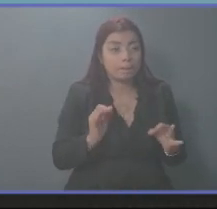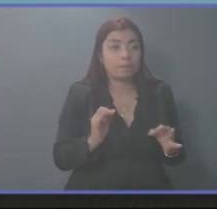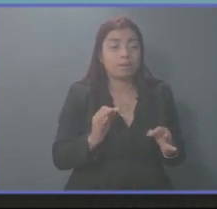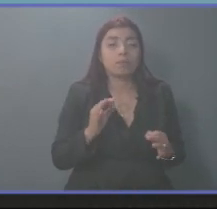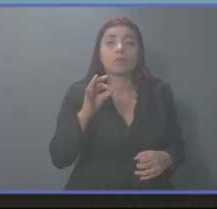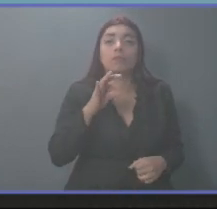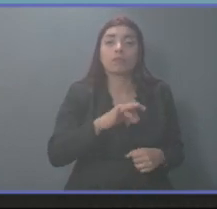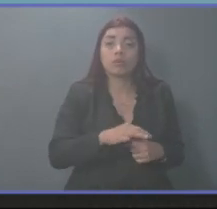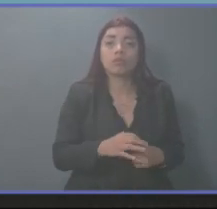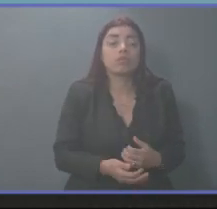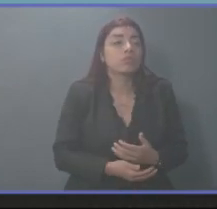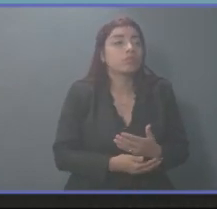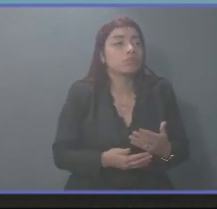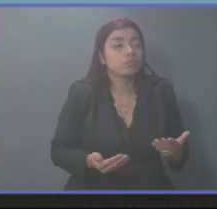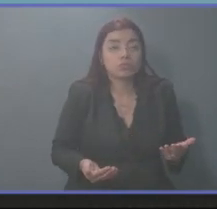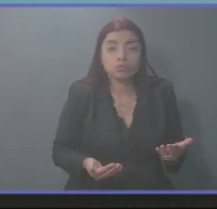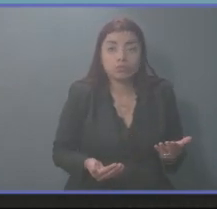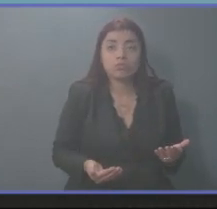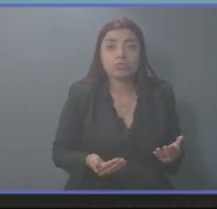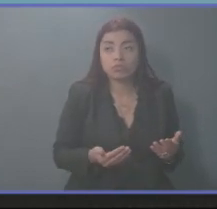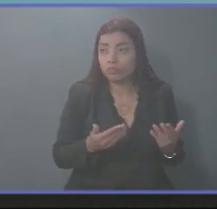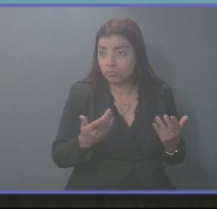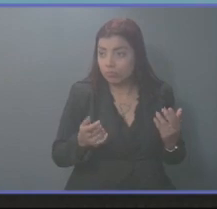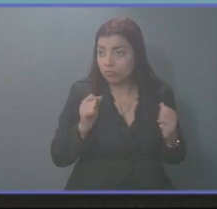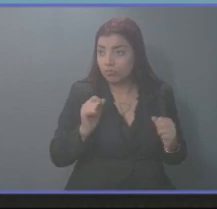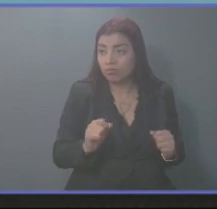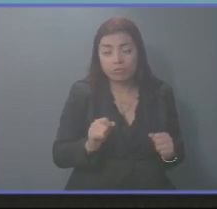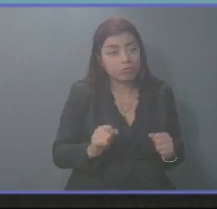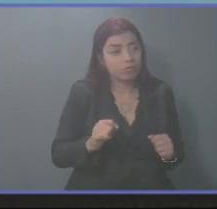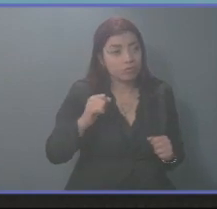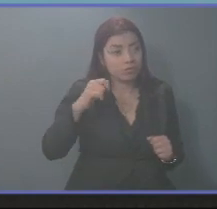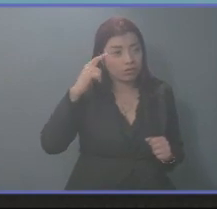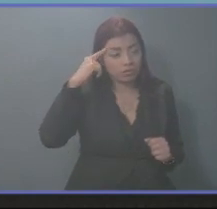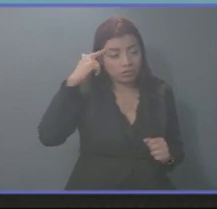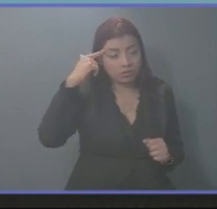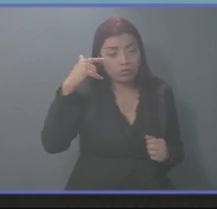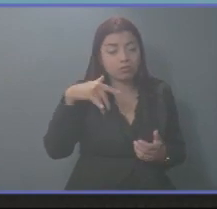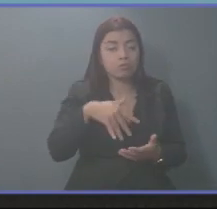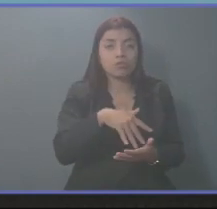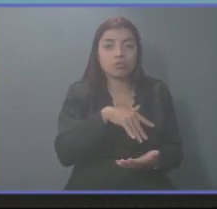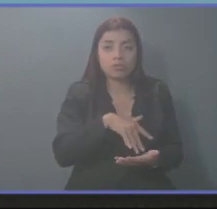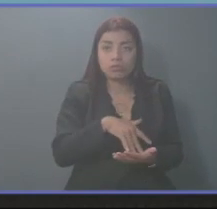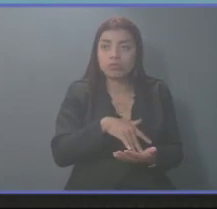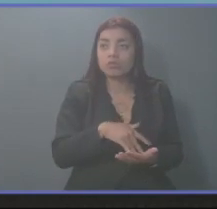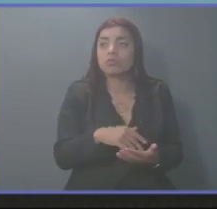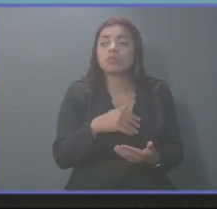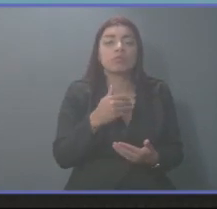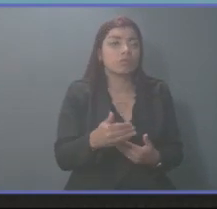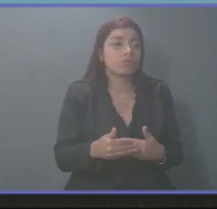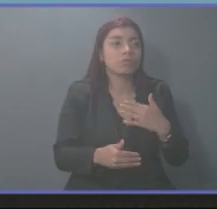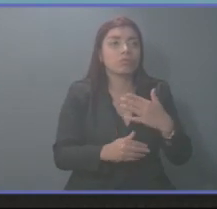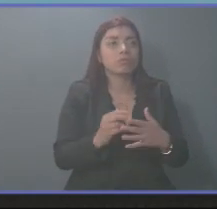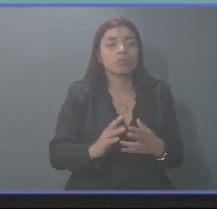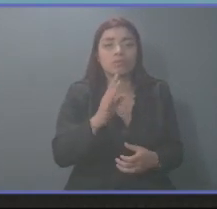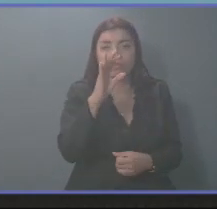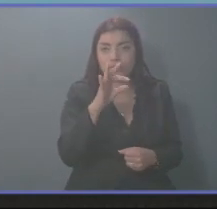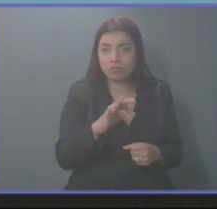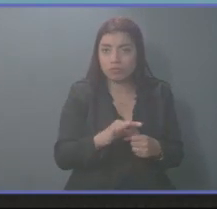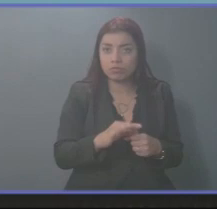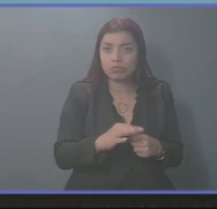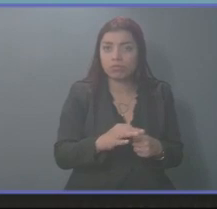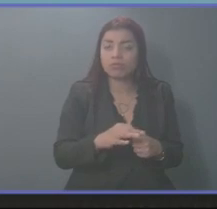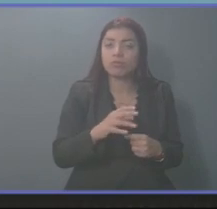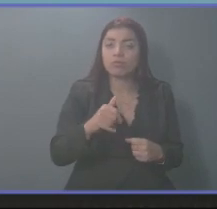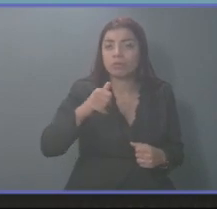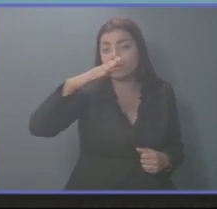del voto. Es decir, que se respete la voluntad popular de nuestros ciudadanos que emiten su voto desde fuera de las